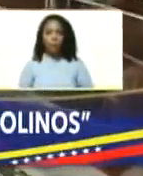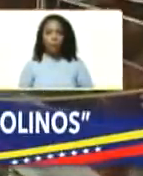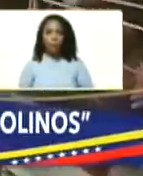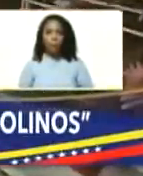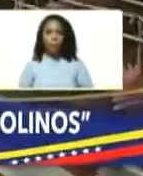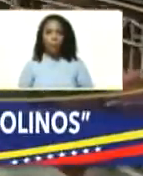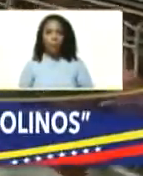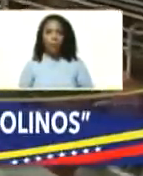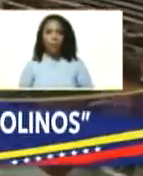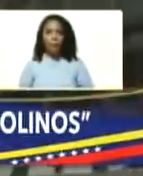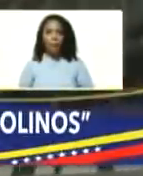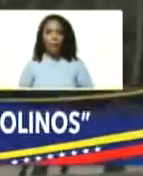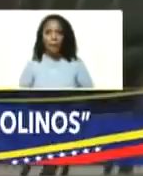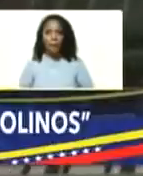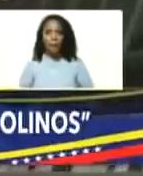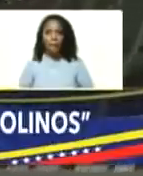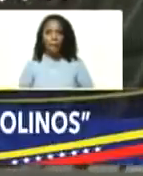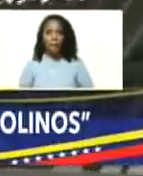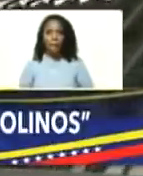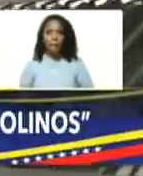decirle com